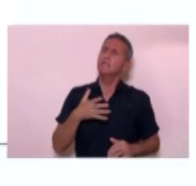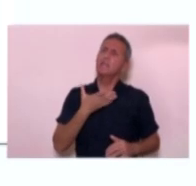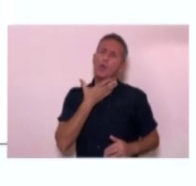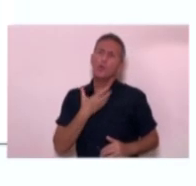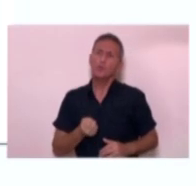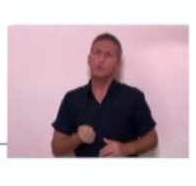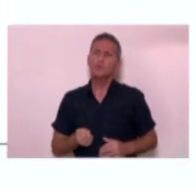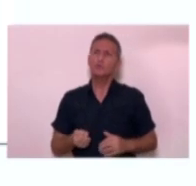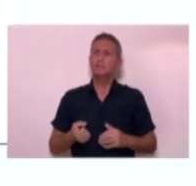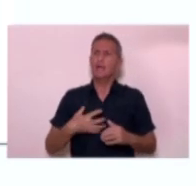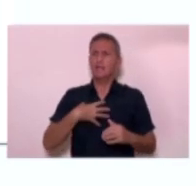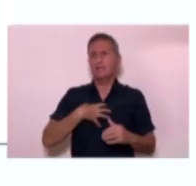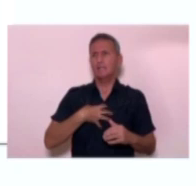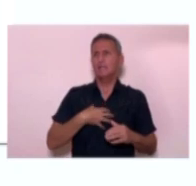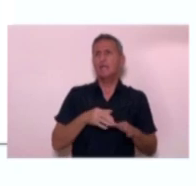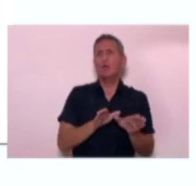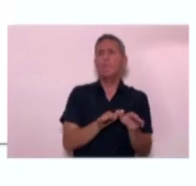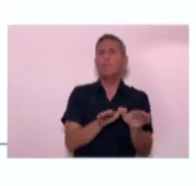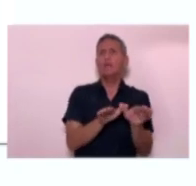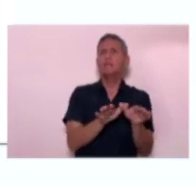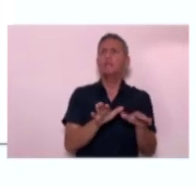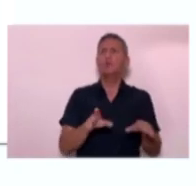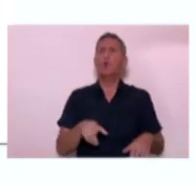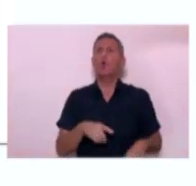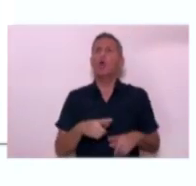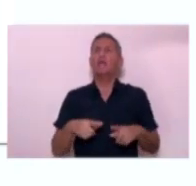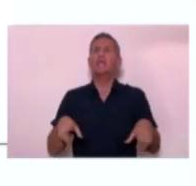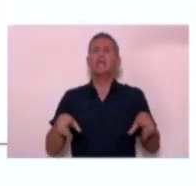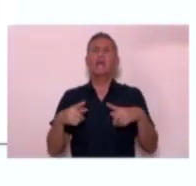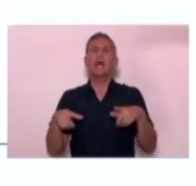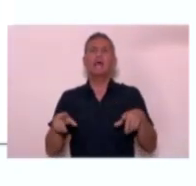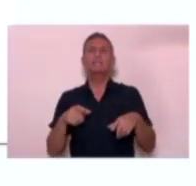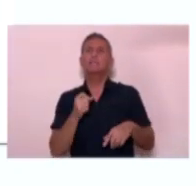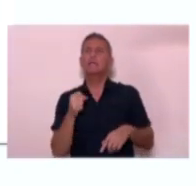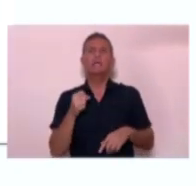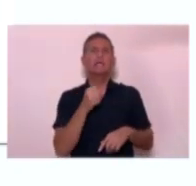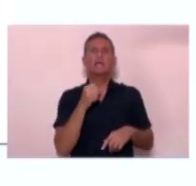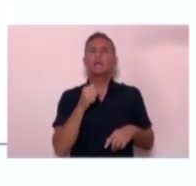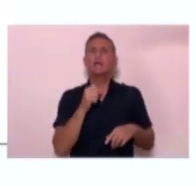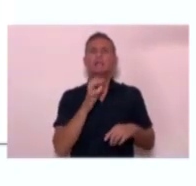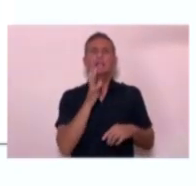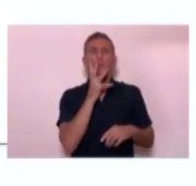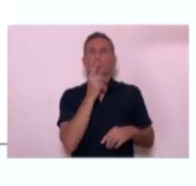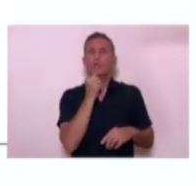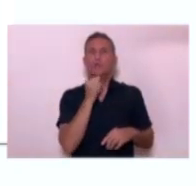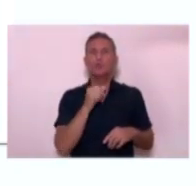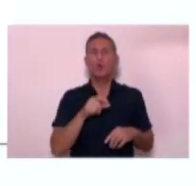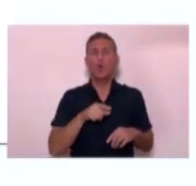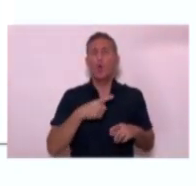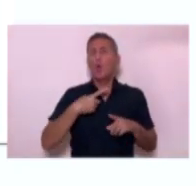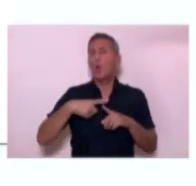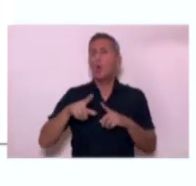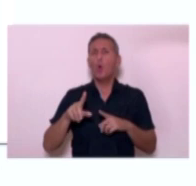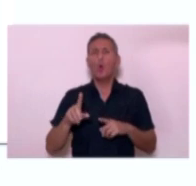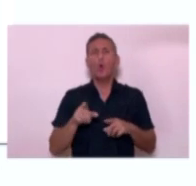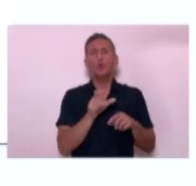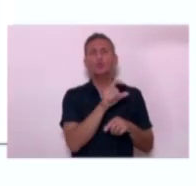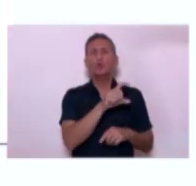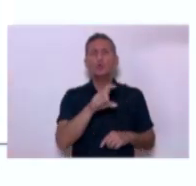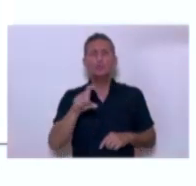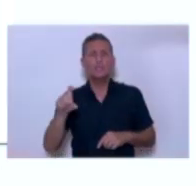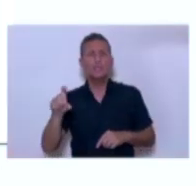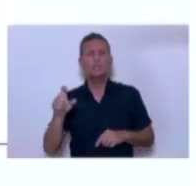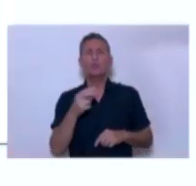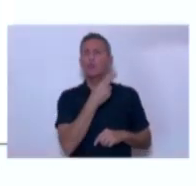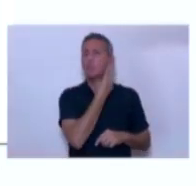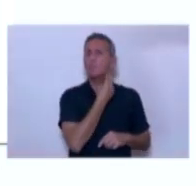¿Te gustaría tener un ruiseñor que cante tan bonito? ¿Por qué? ¿Conoces otros textos escritos por